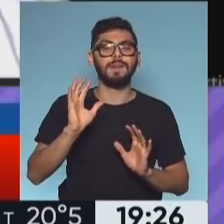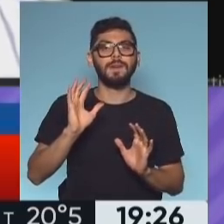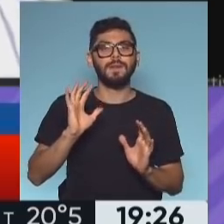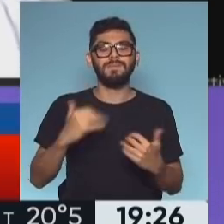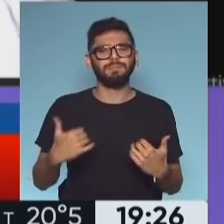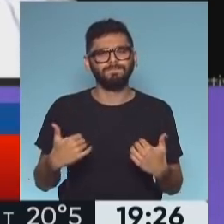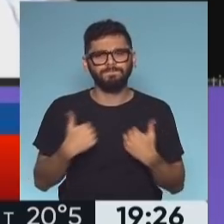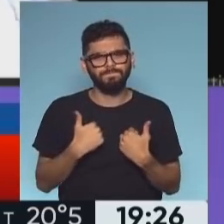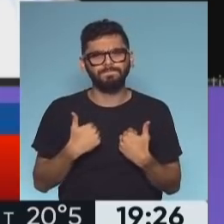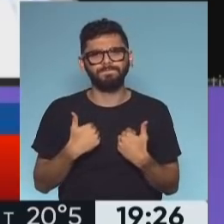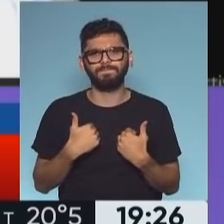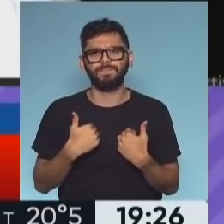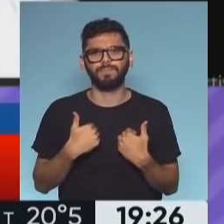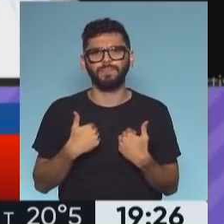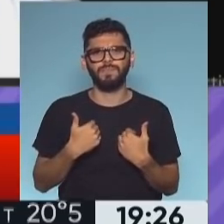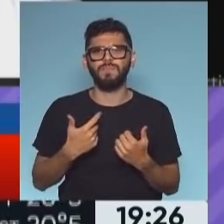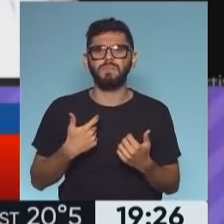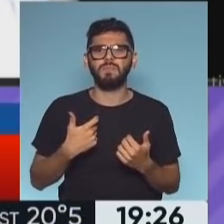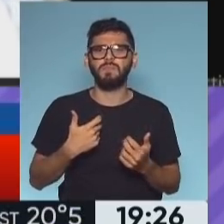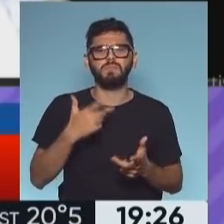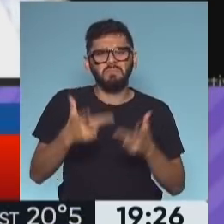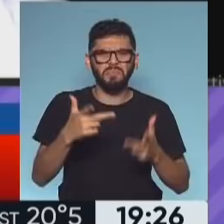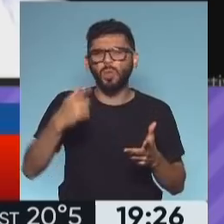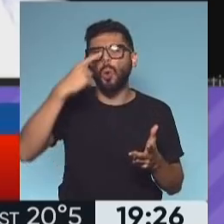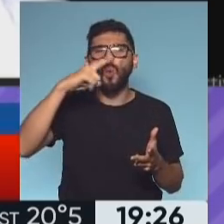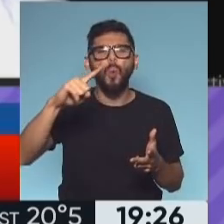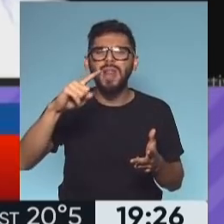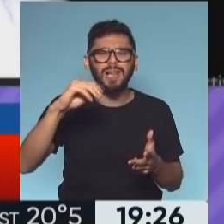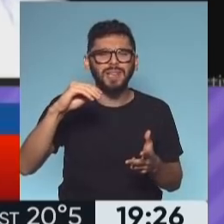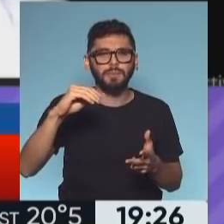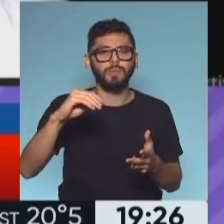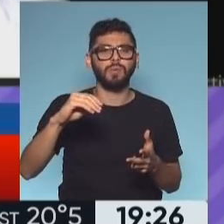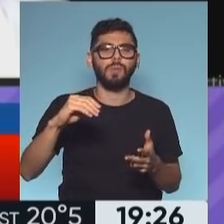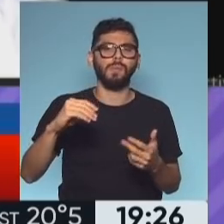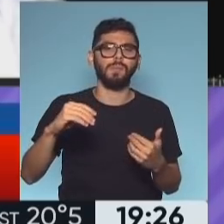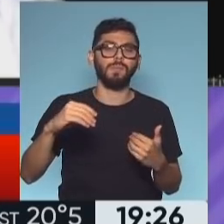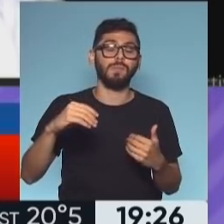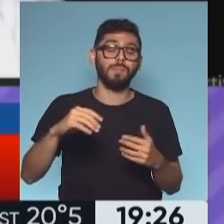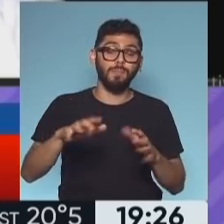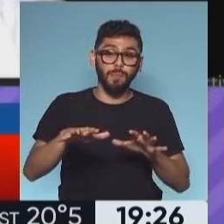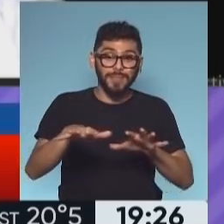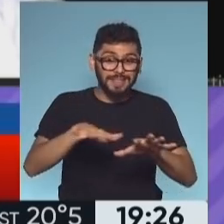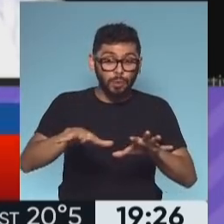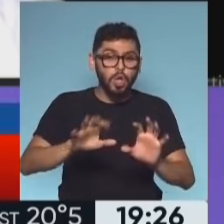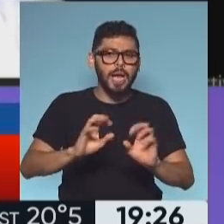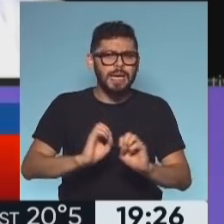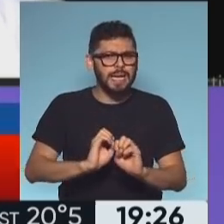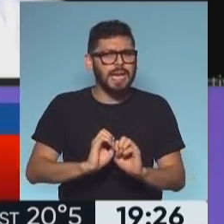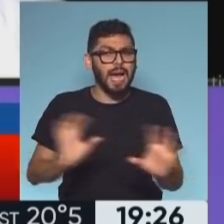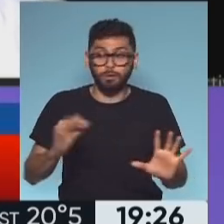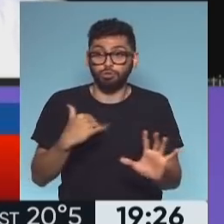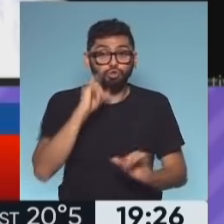quiero concluir mi intervención diciendo que esta situación dramática que he